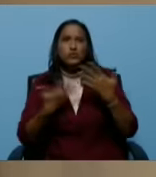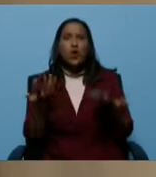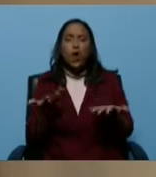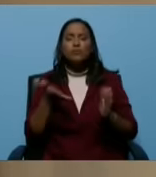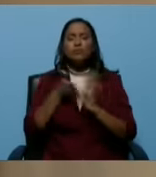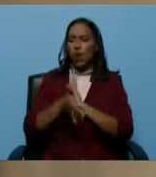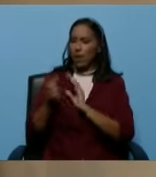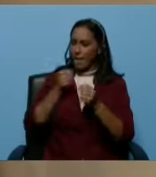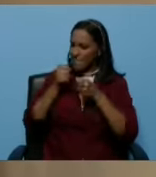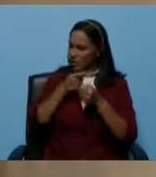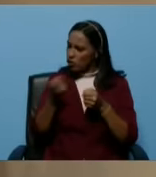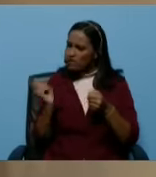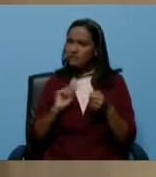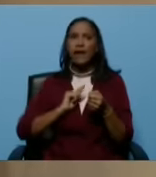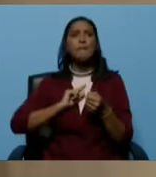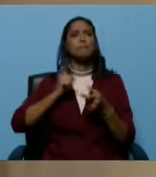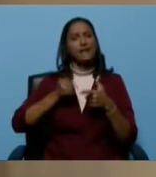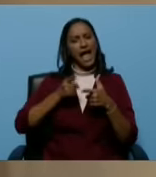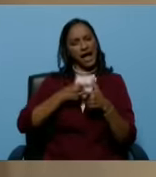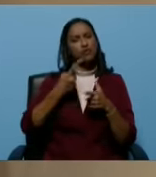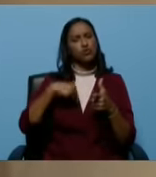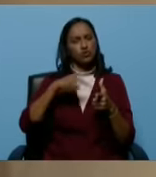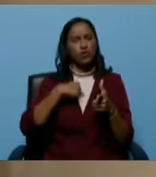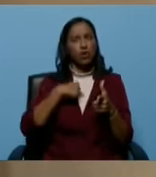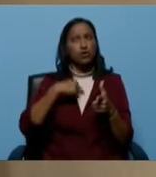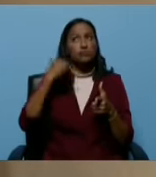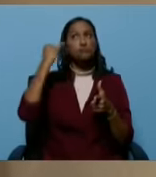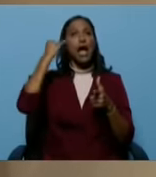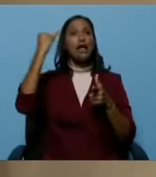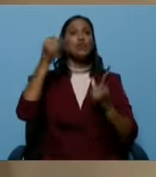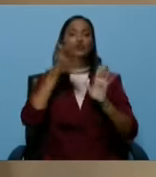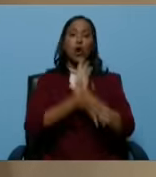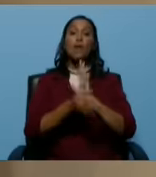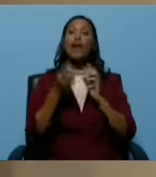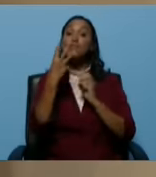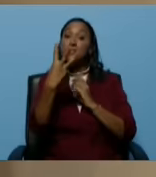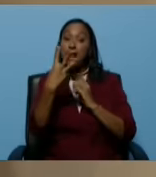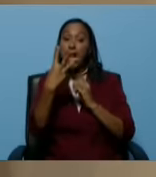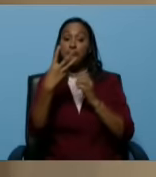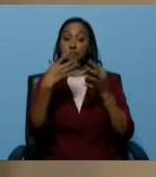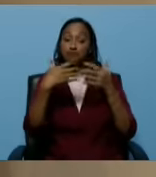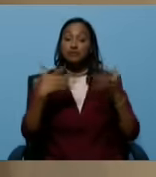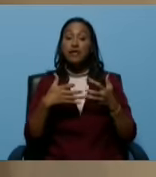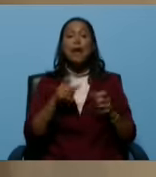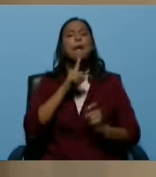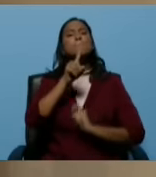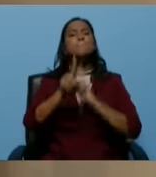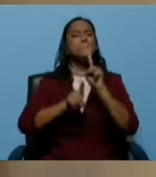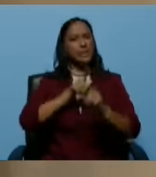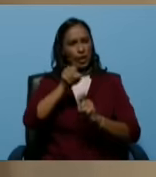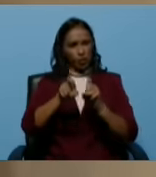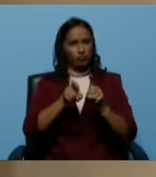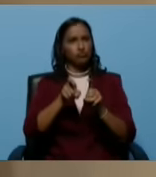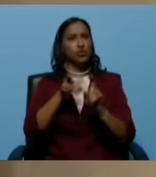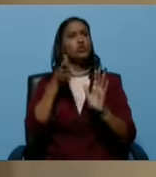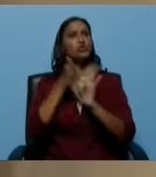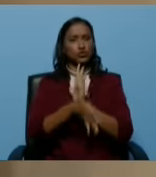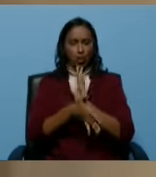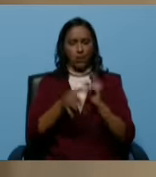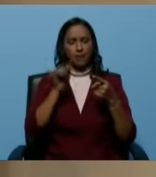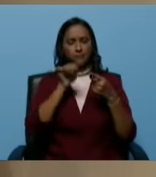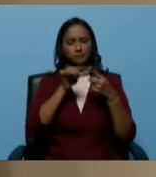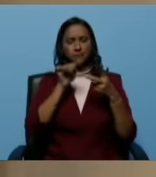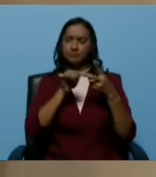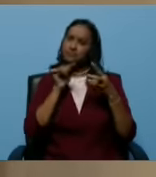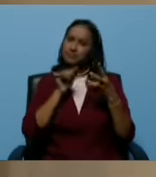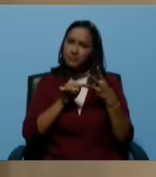periodistas y de otras personas. Se me ocurre que hay tres interrogantes fundamentales en el escenario nacional, mediático